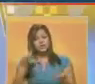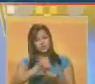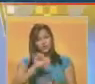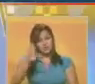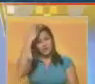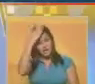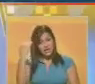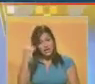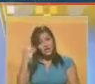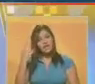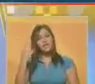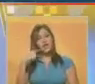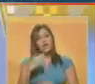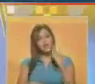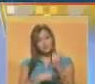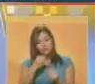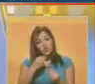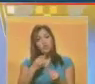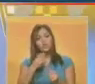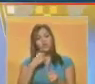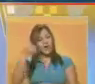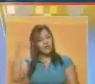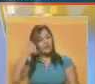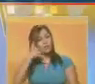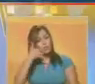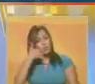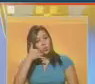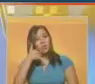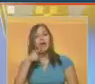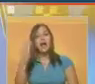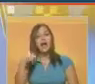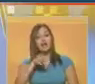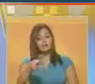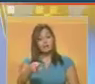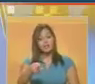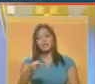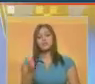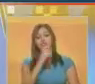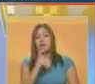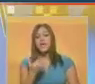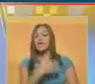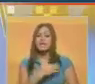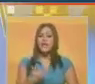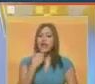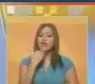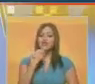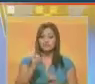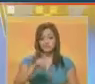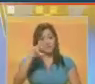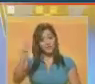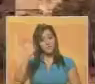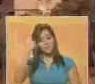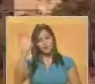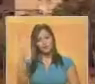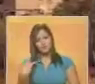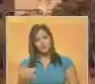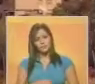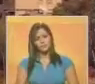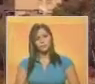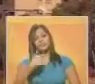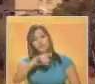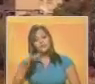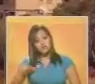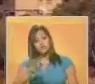asegurada durante una conversación telefónica que se encuentra en trípoli y que no tiene intención de abandonar el país los rebeldes